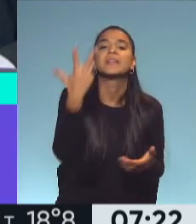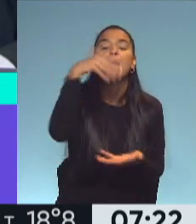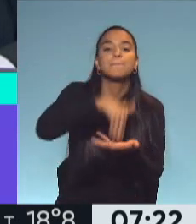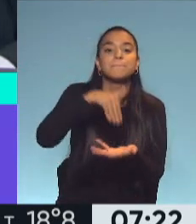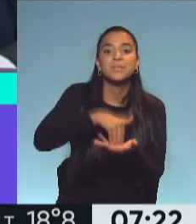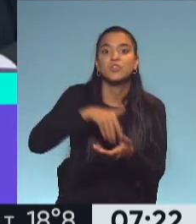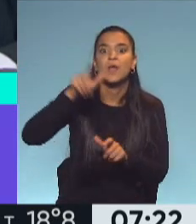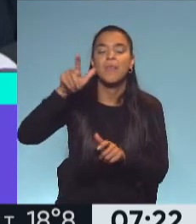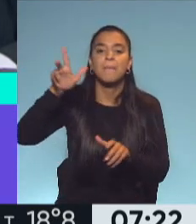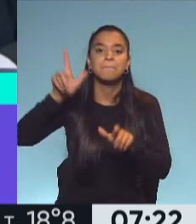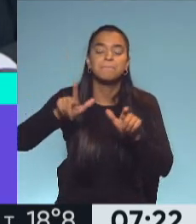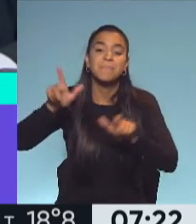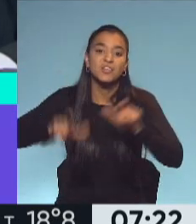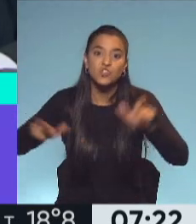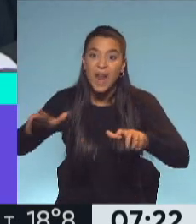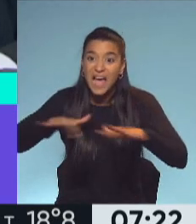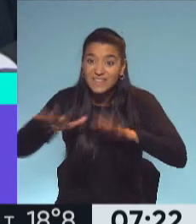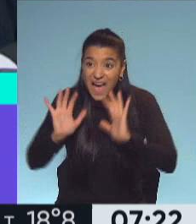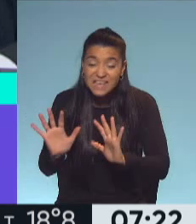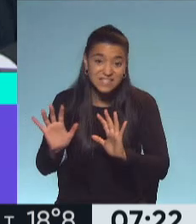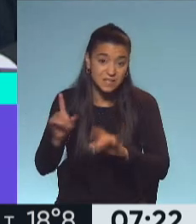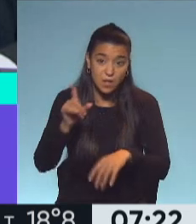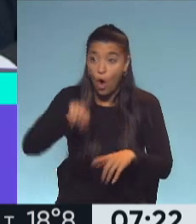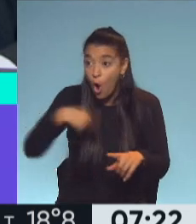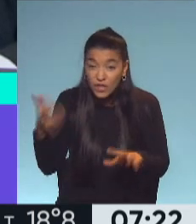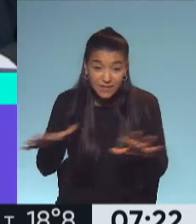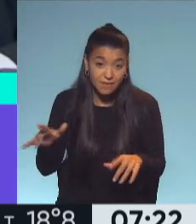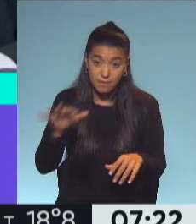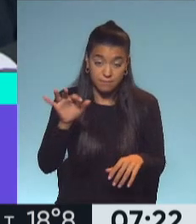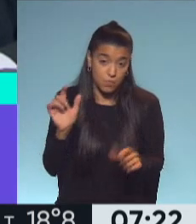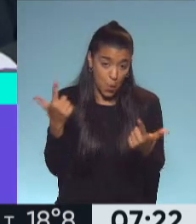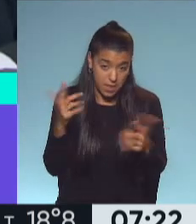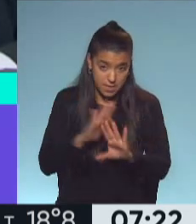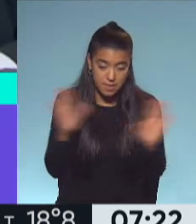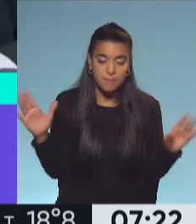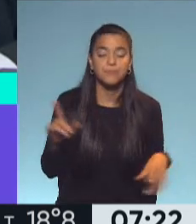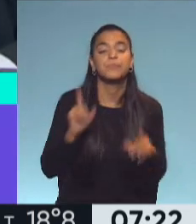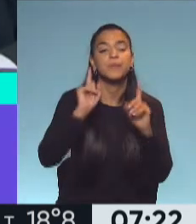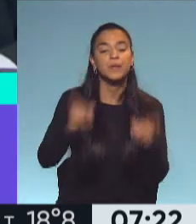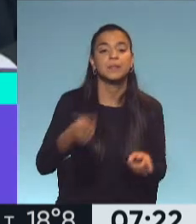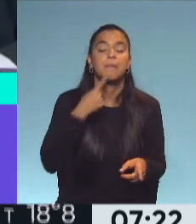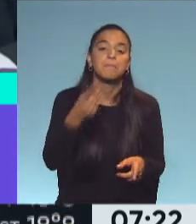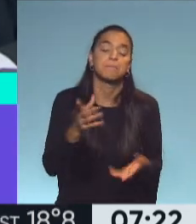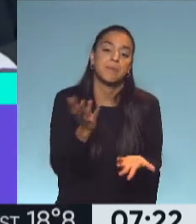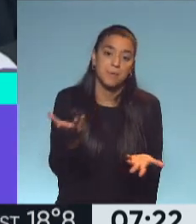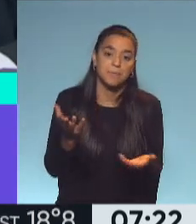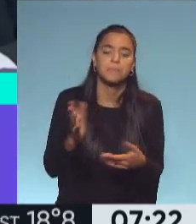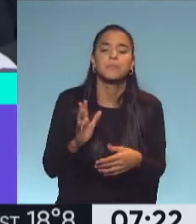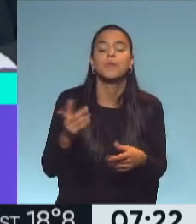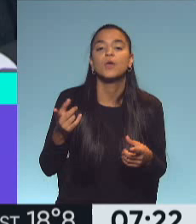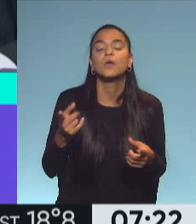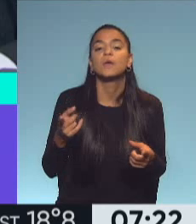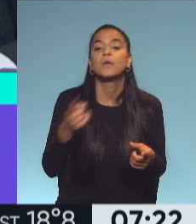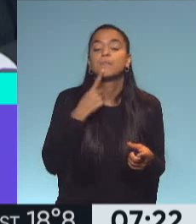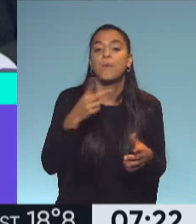personas ni ninguna otra actividad que tenga esas características. Y por otro lado, las manifestaciones, por supuesto, que están no